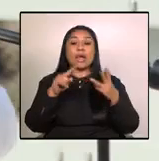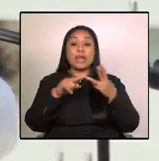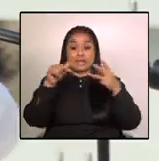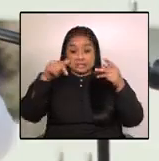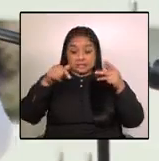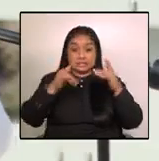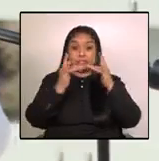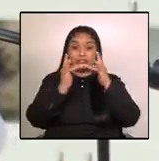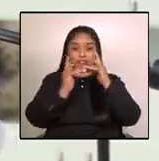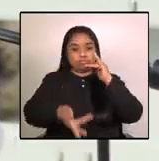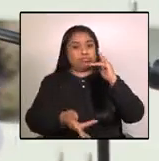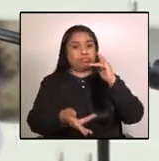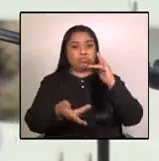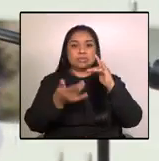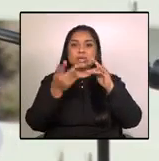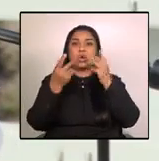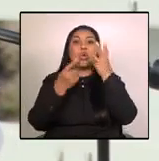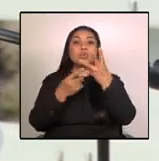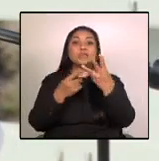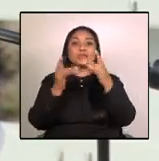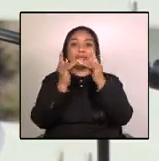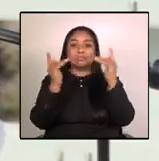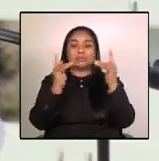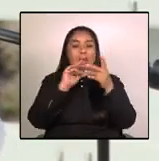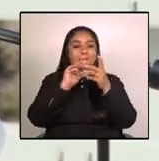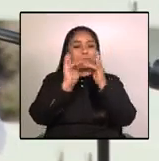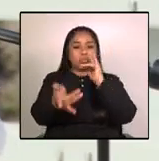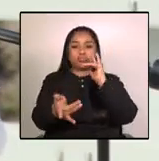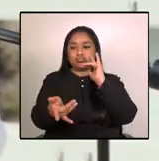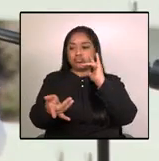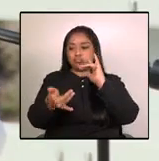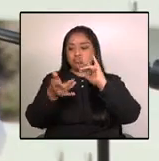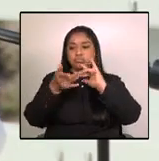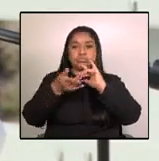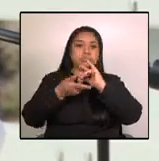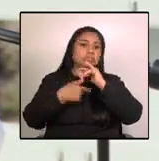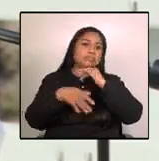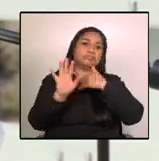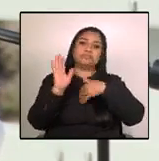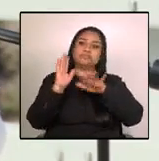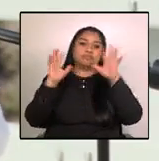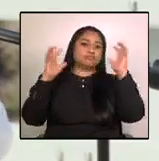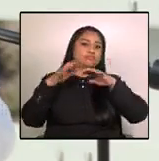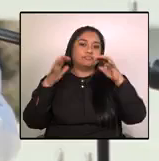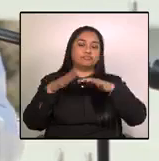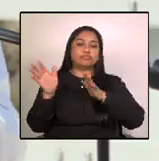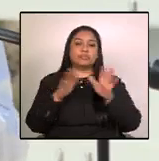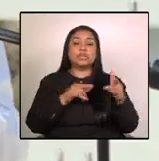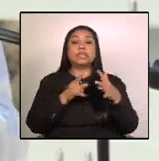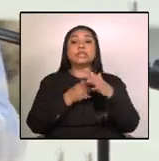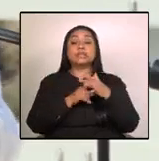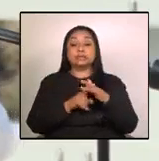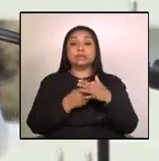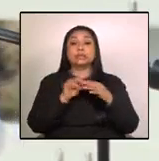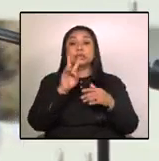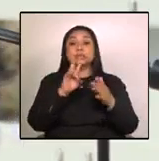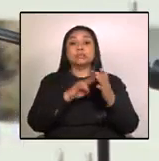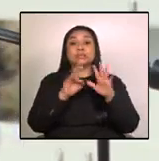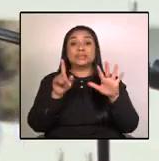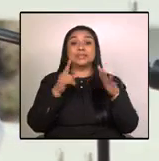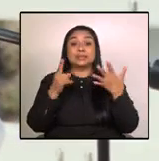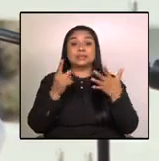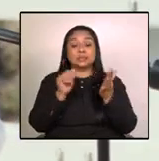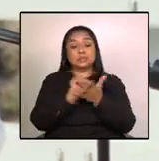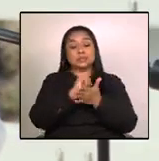fueron destruidos por las tormentas. Iniciamos en el año 2016 con una agenda estratégica para